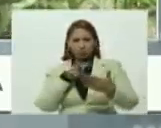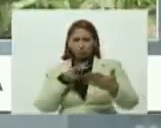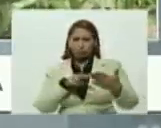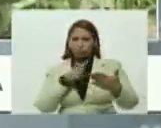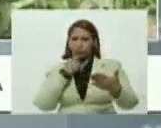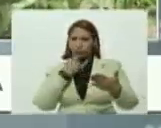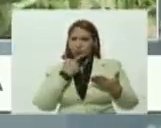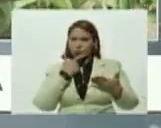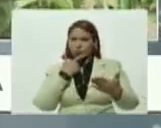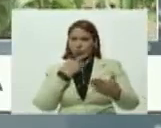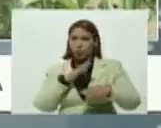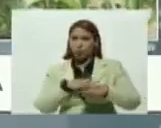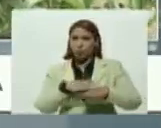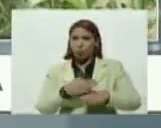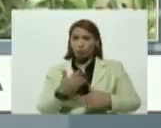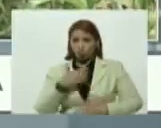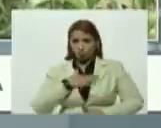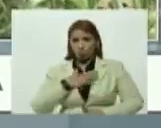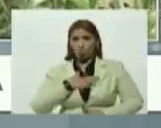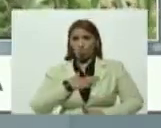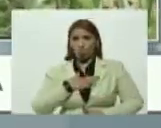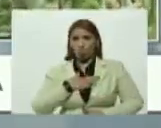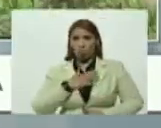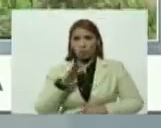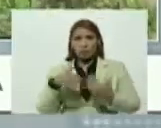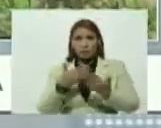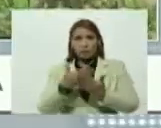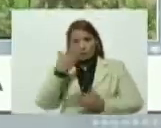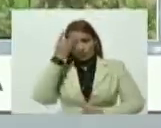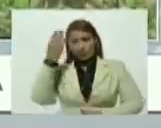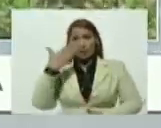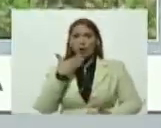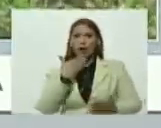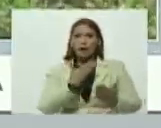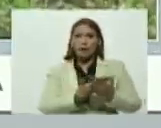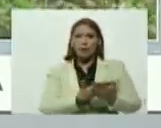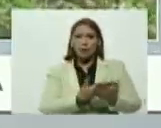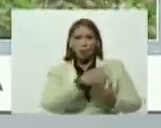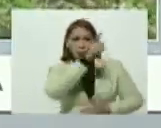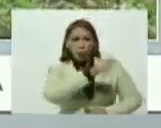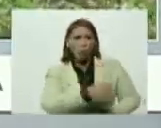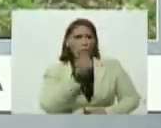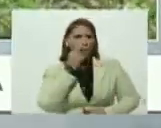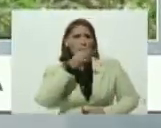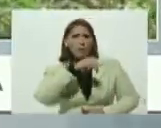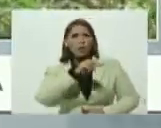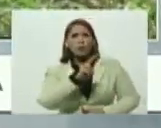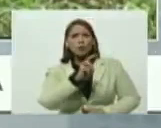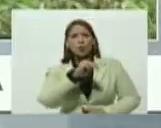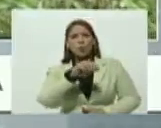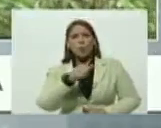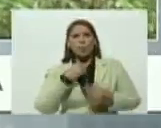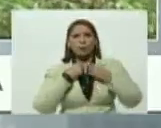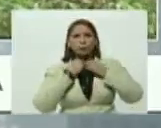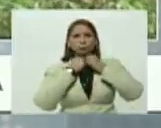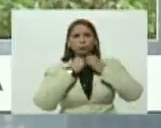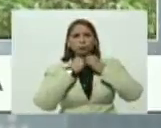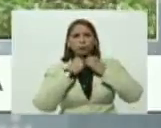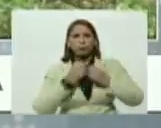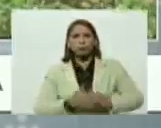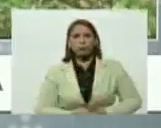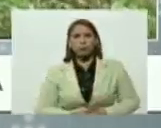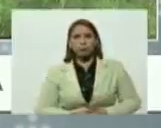Bonito, porque como cristiano le agradezco a Numa que nos oriente de esa forma. Él es mi